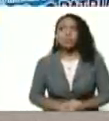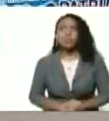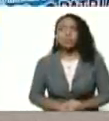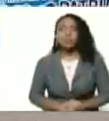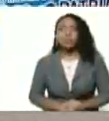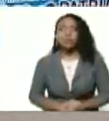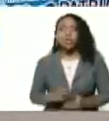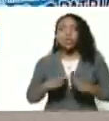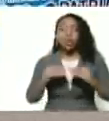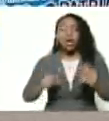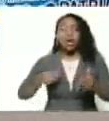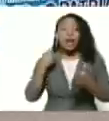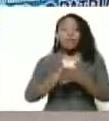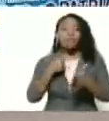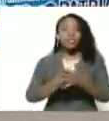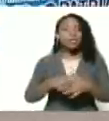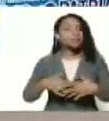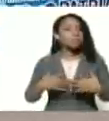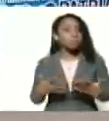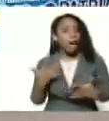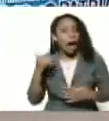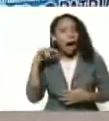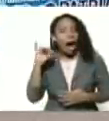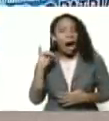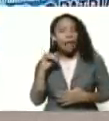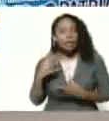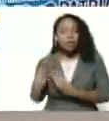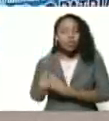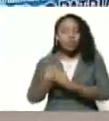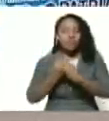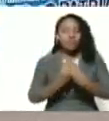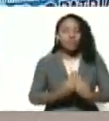Toda esa lucha que hay que acompañar,